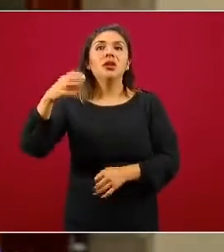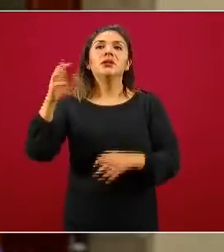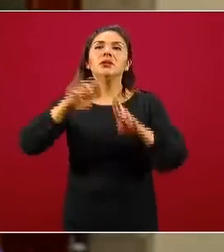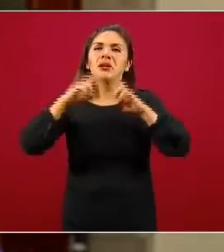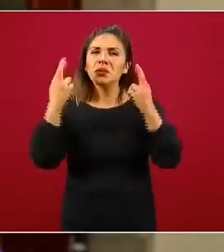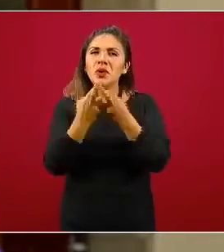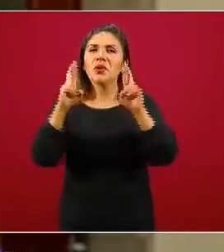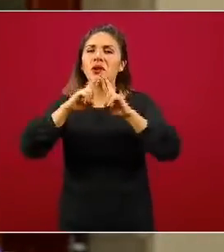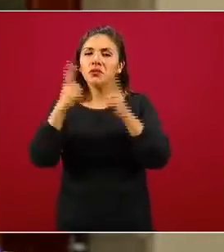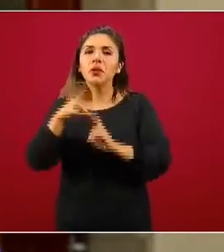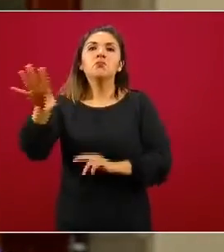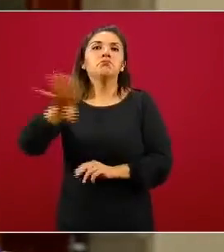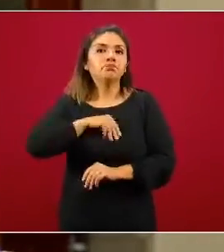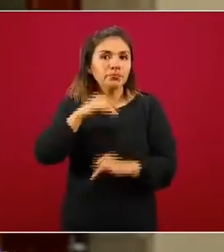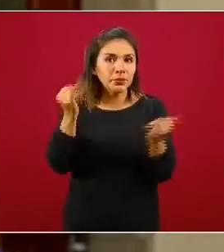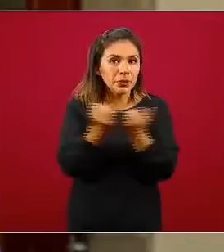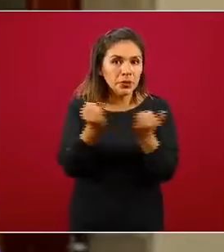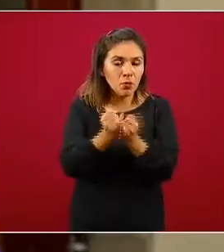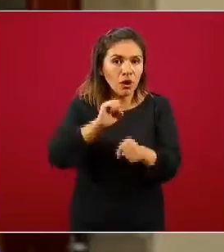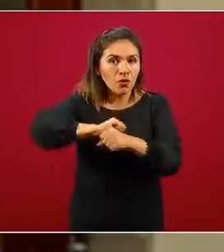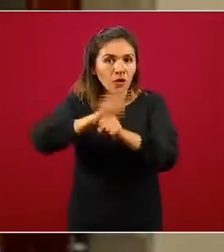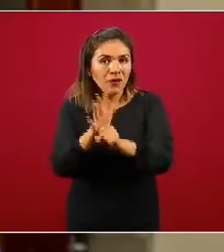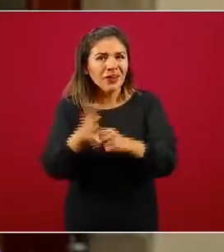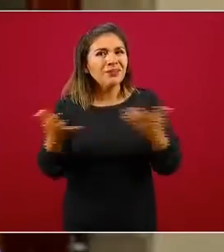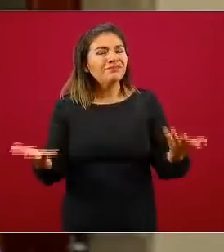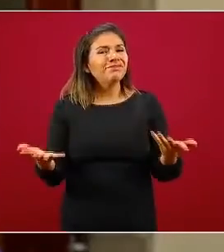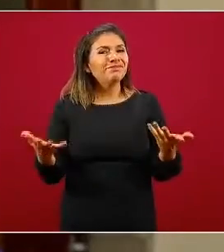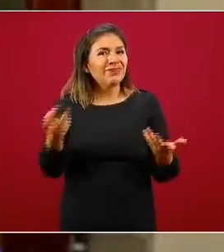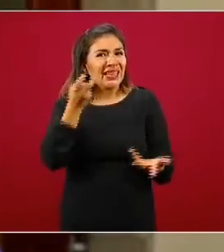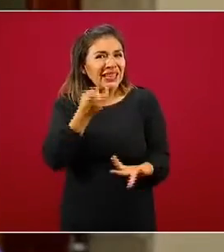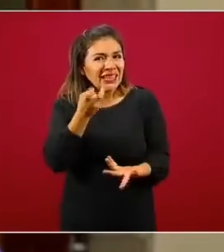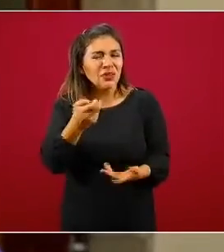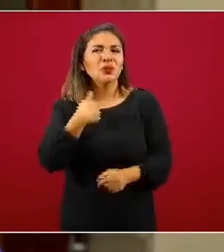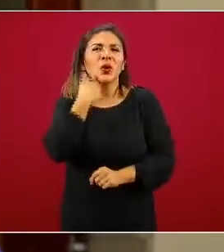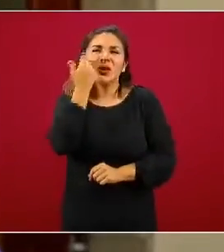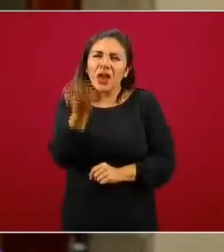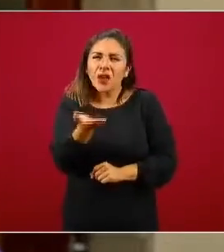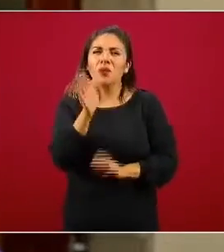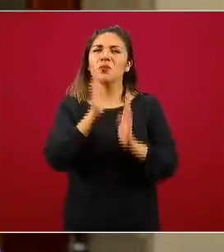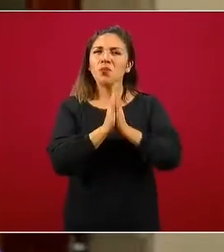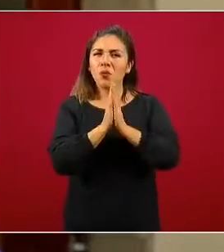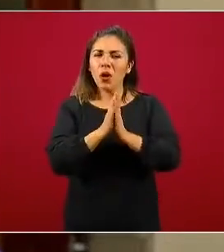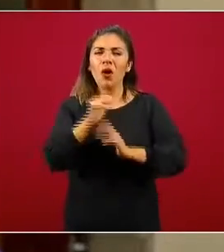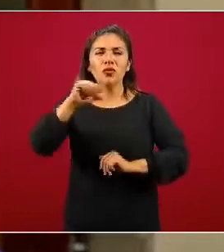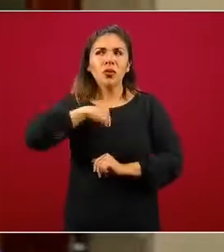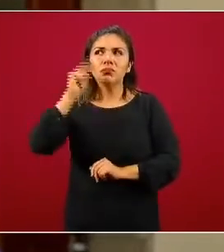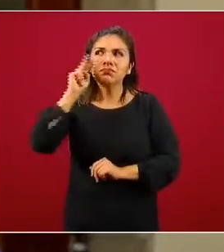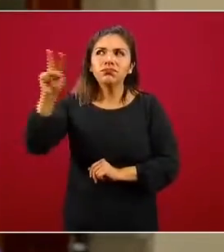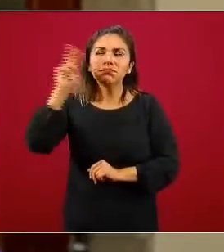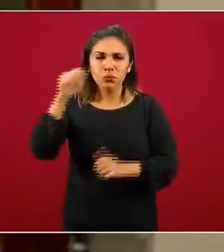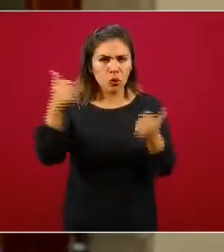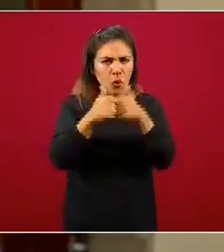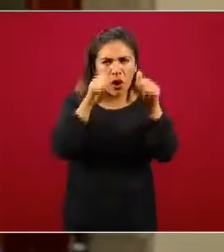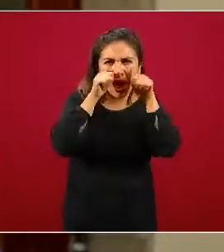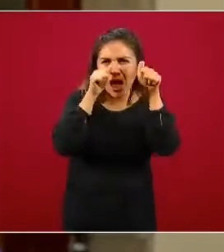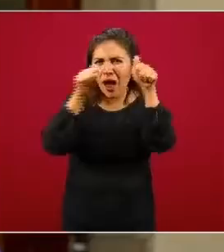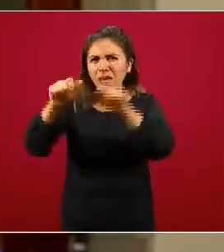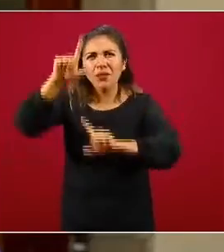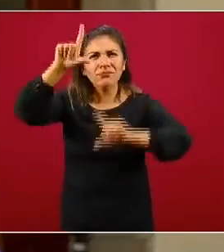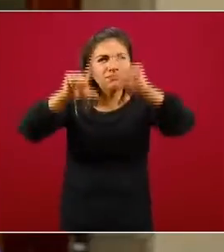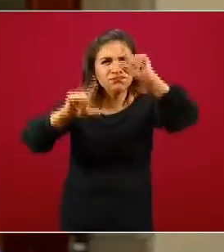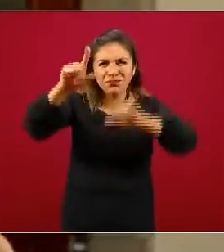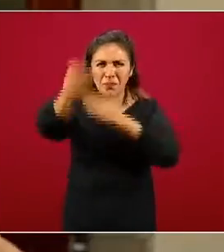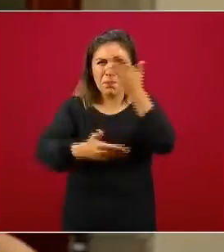sesionando además han resultado positivos a coronavirus. Entonces, me gustaría a mí, porque hemos visto con atención las gráficas